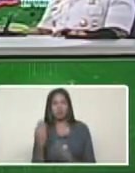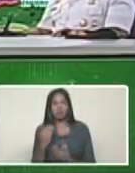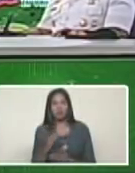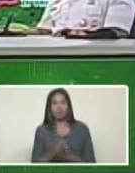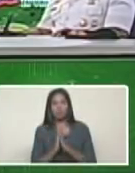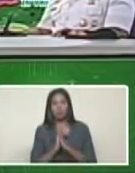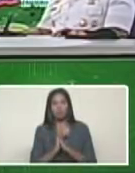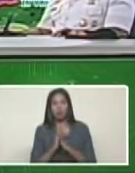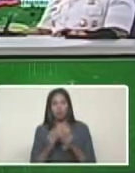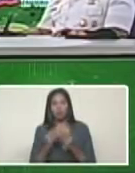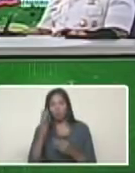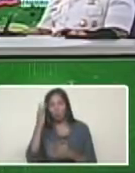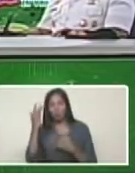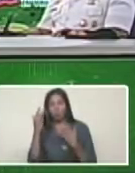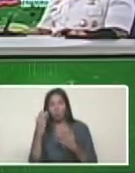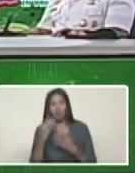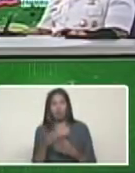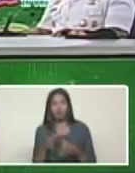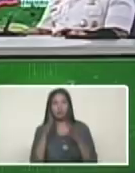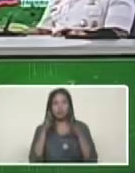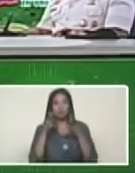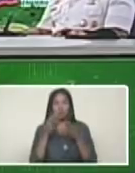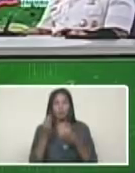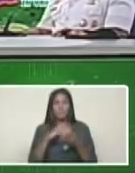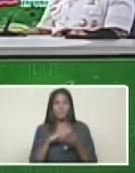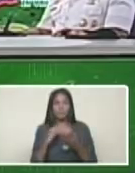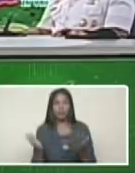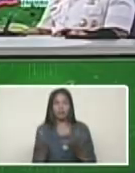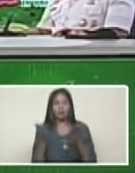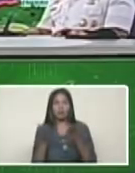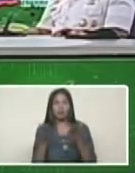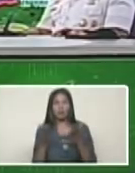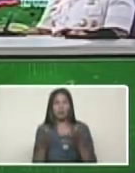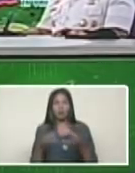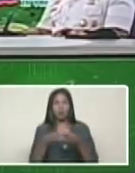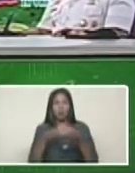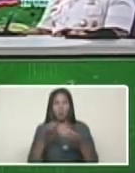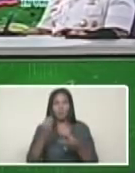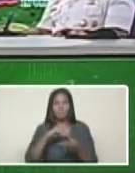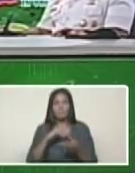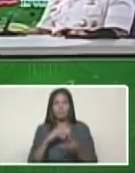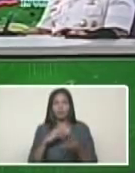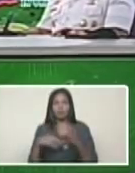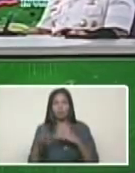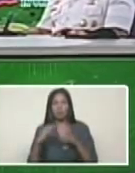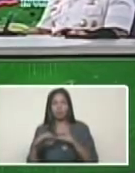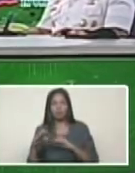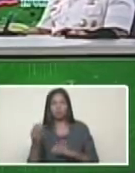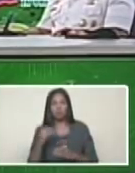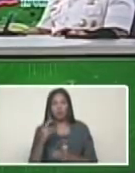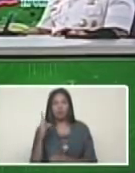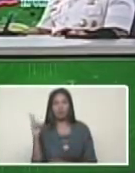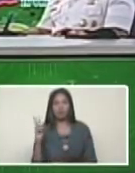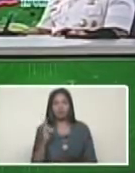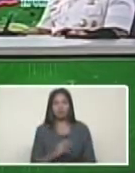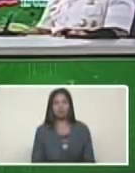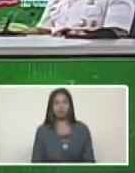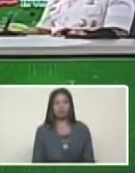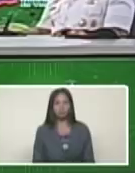un conjunto de ideas y orientaciones sobre el arranque de esta corporación de telecomunicaciones de Venezuela.